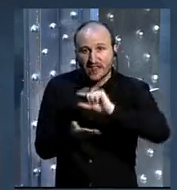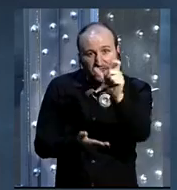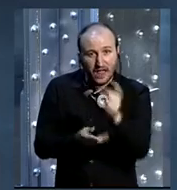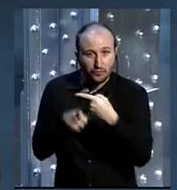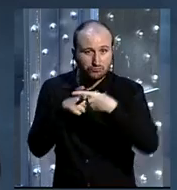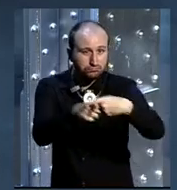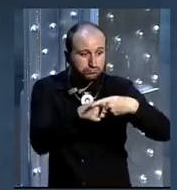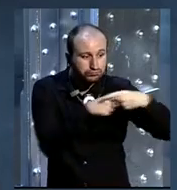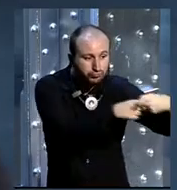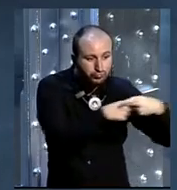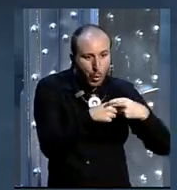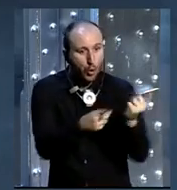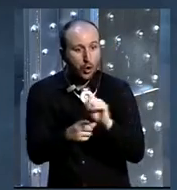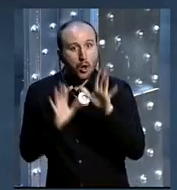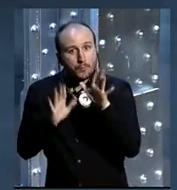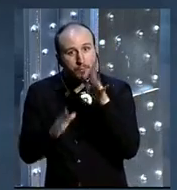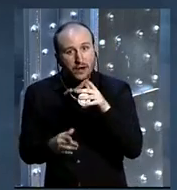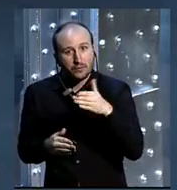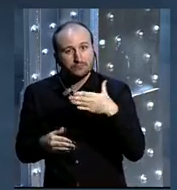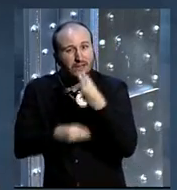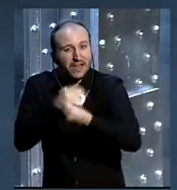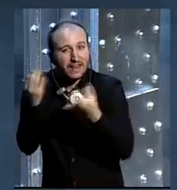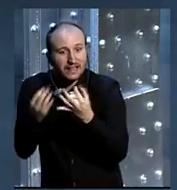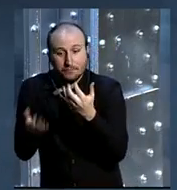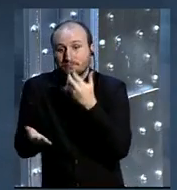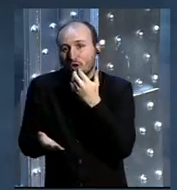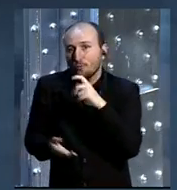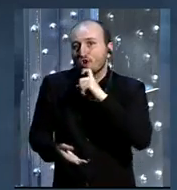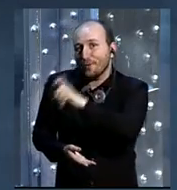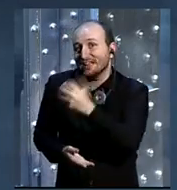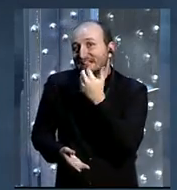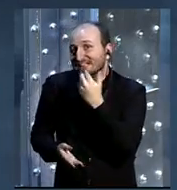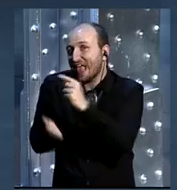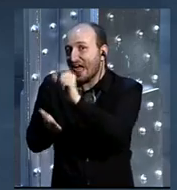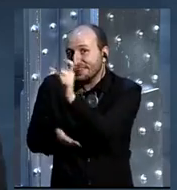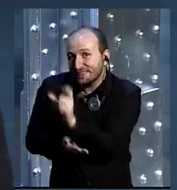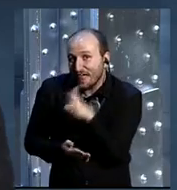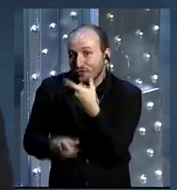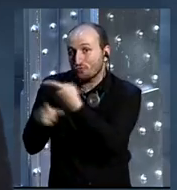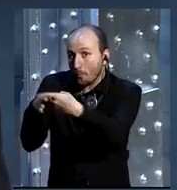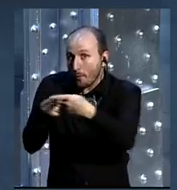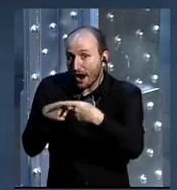lo que sí que hace es crear un marco para poder decir, si vas a compartir tus datos, estas son las